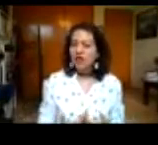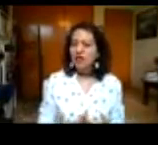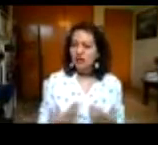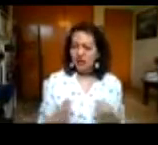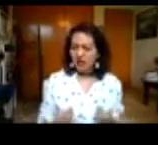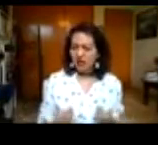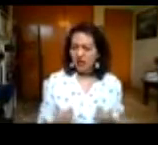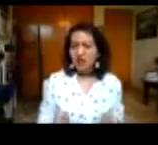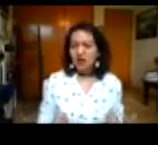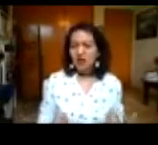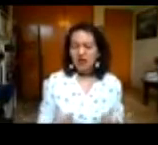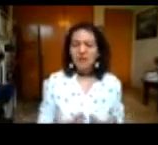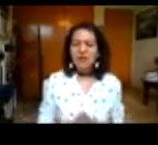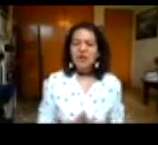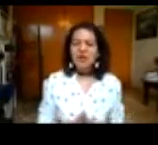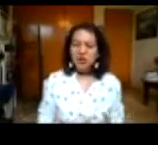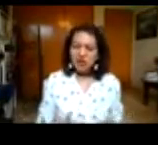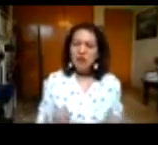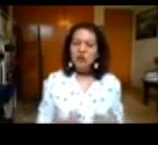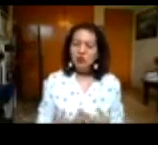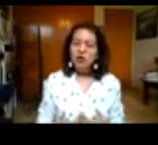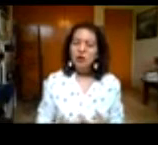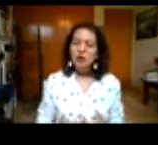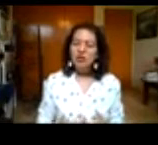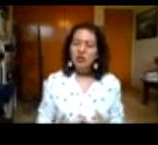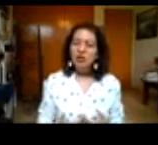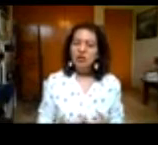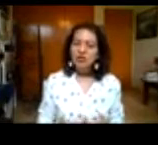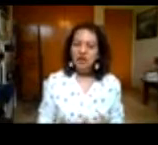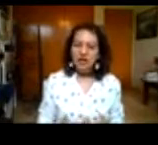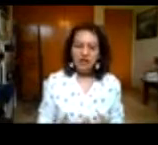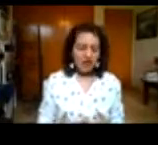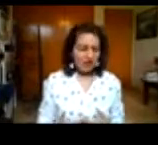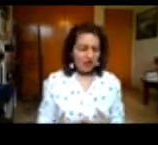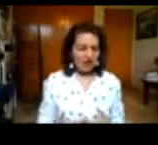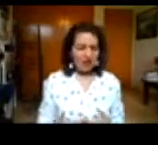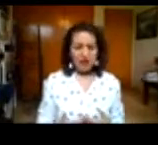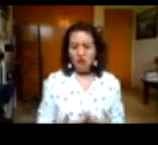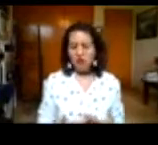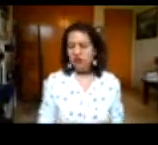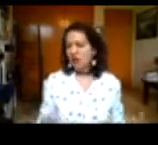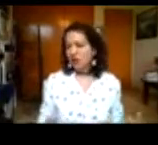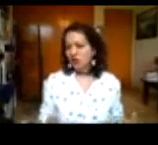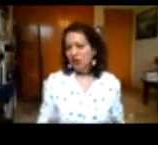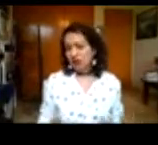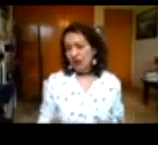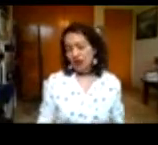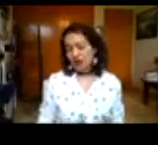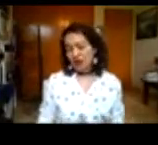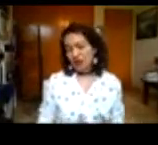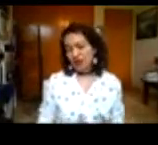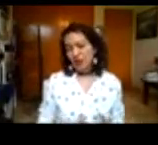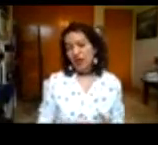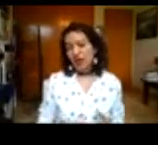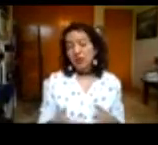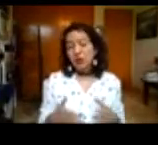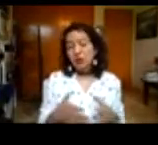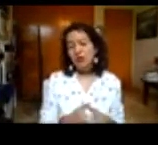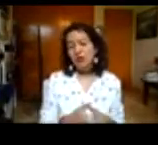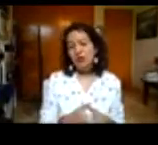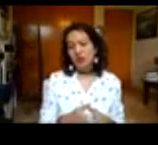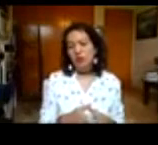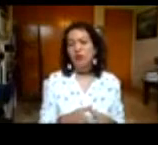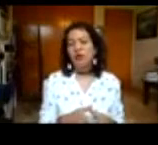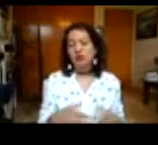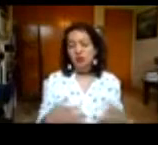lenguaje indígena, porque tenemos una población que integra nuestra comunidad de la capital del país con